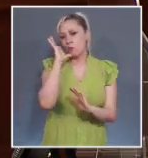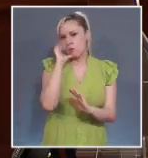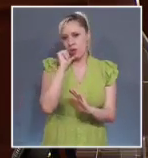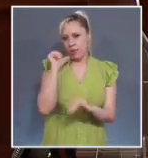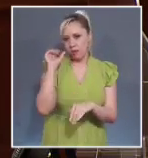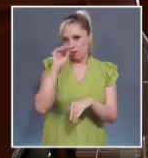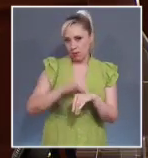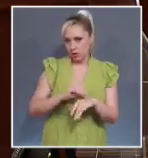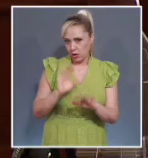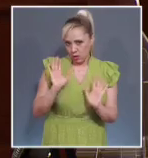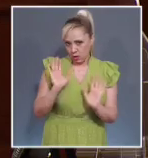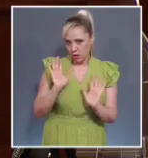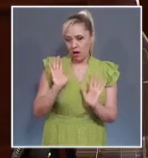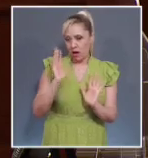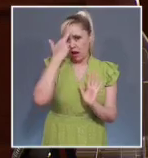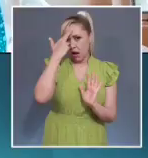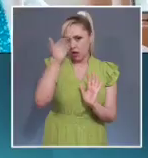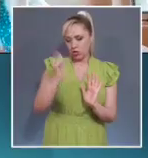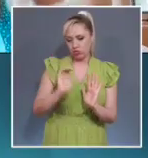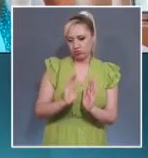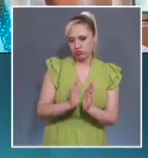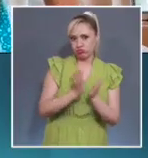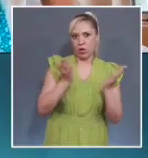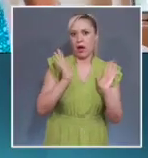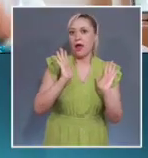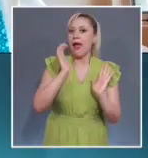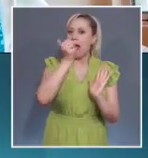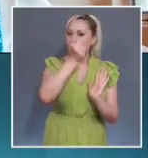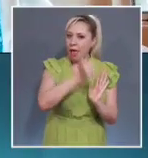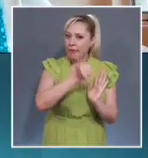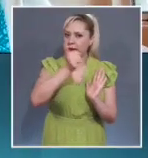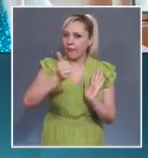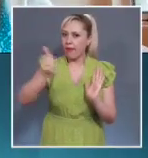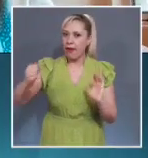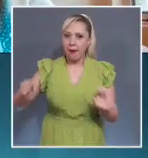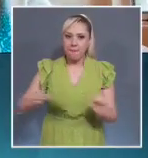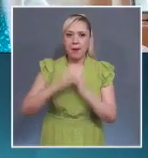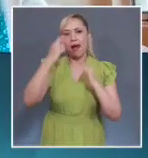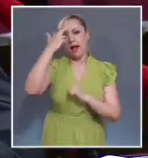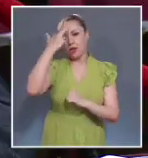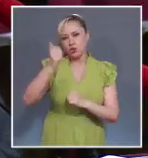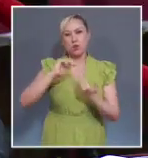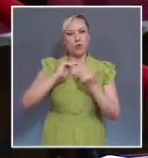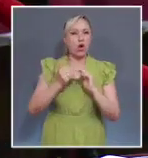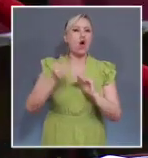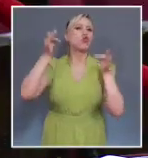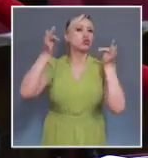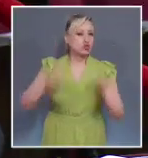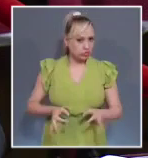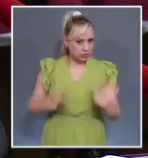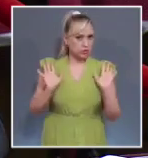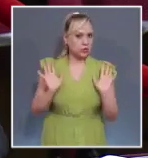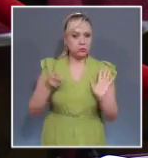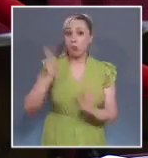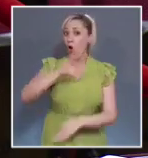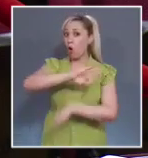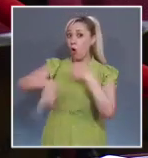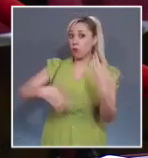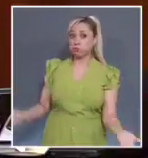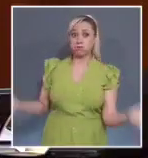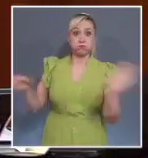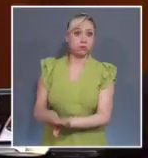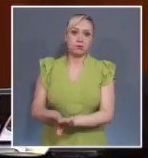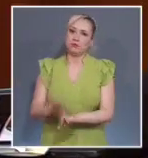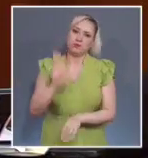verlo en cada caso concreto. De esta forma, el Pleno de la Suprema Corte dio por resuelta la controversia